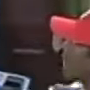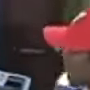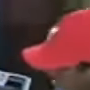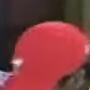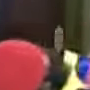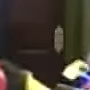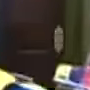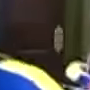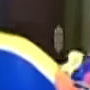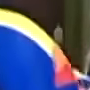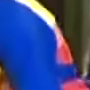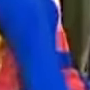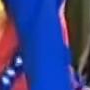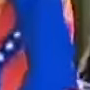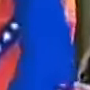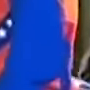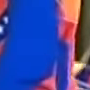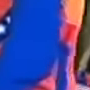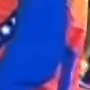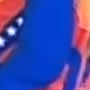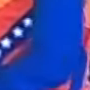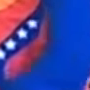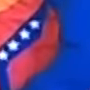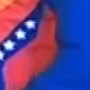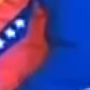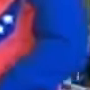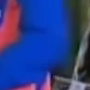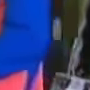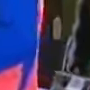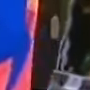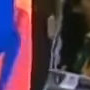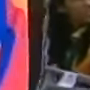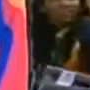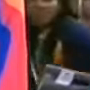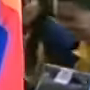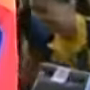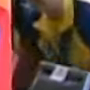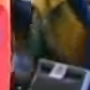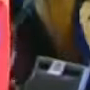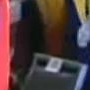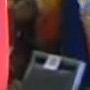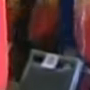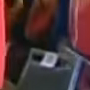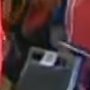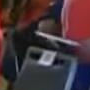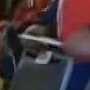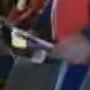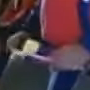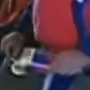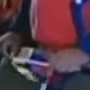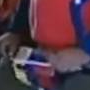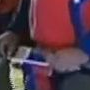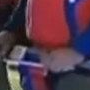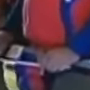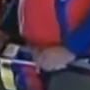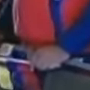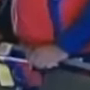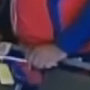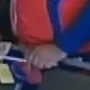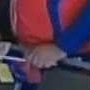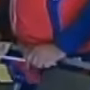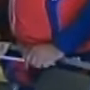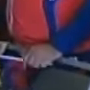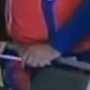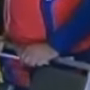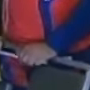contacto nos encontramos en el salón sol del Perú en el Palacio de Miraflores donde acaban de llegar los